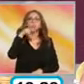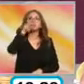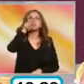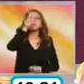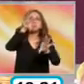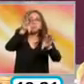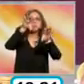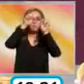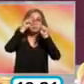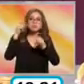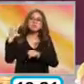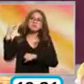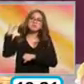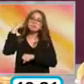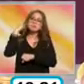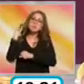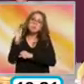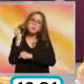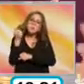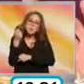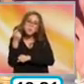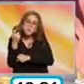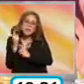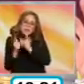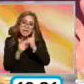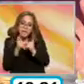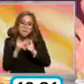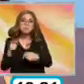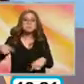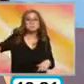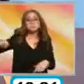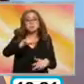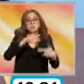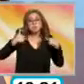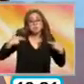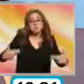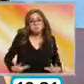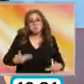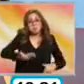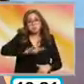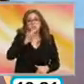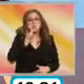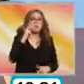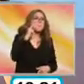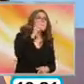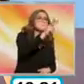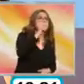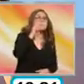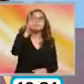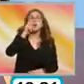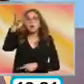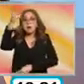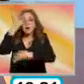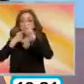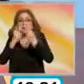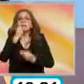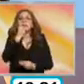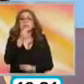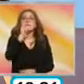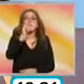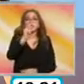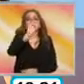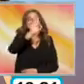ejemplo. O sea, el ser humano tiene esta capacidad, ¿no? Sí, de hecho... Somos visuales, digamos. Visuales. Somos visuales. Muchísimos estudios coinciden en señalar que